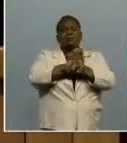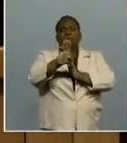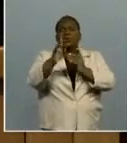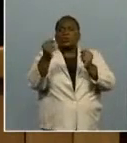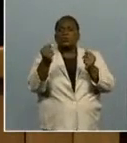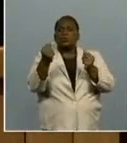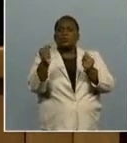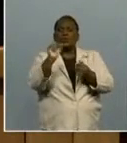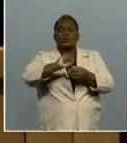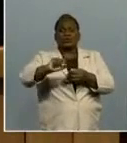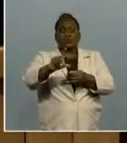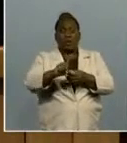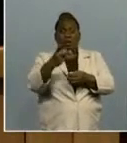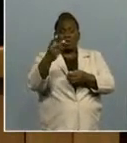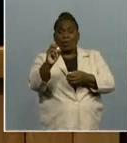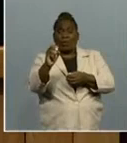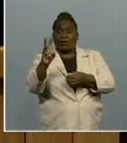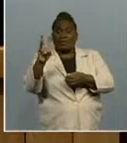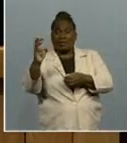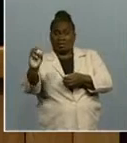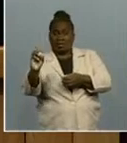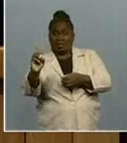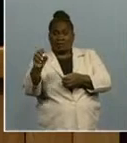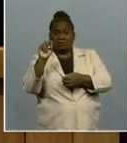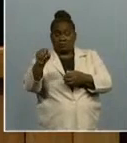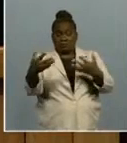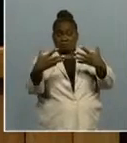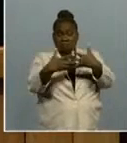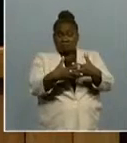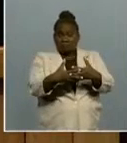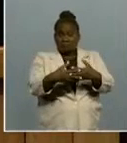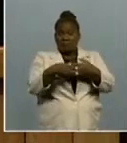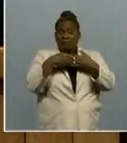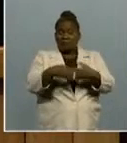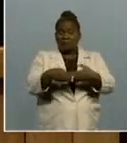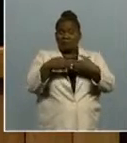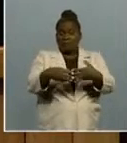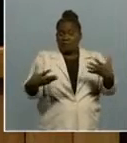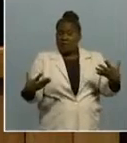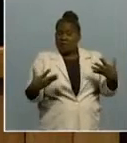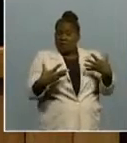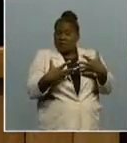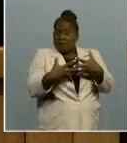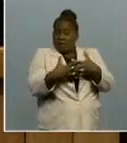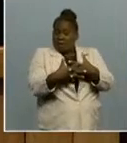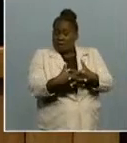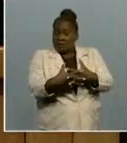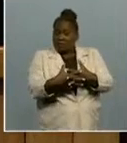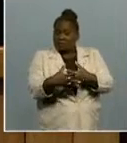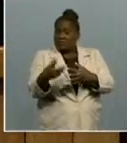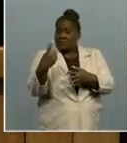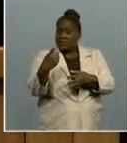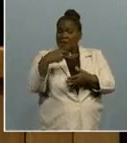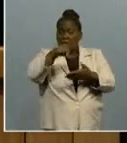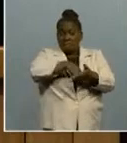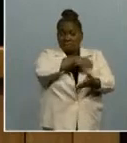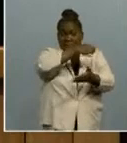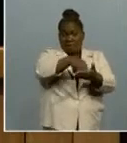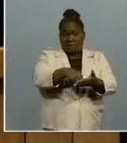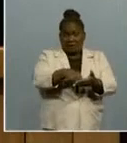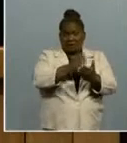social el tren está combinando flexiblemente la relación entre la necesaria planificación